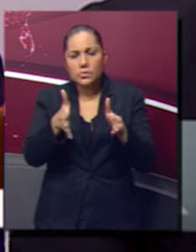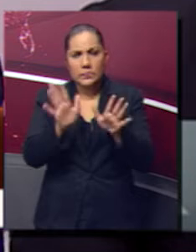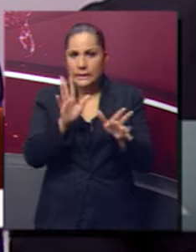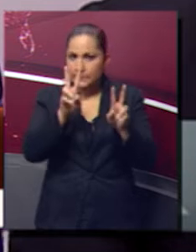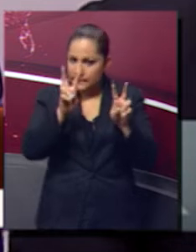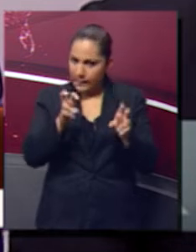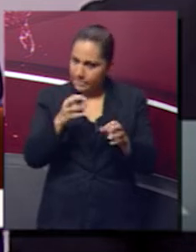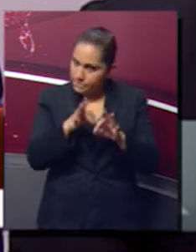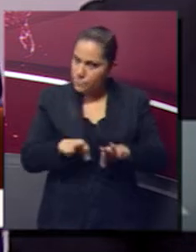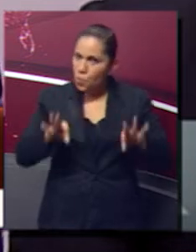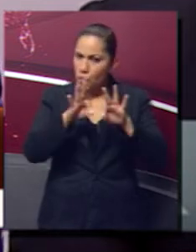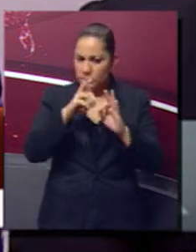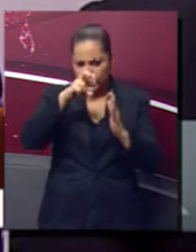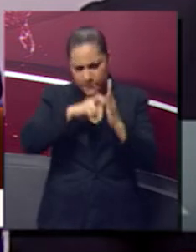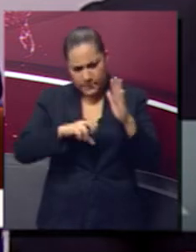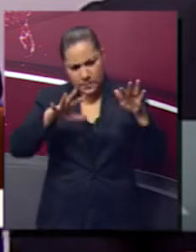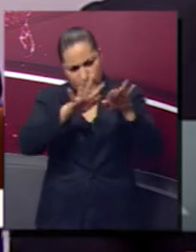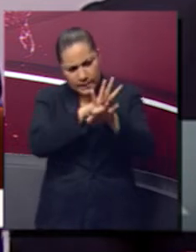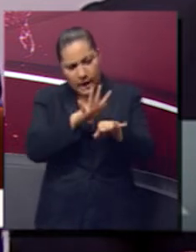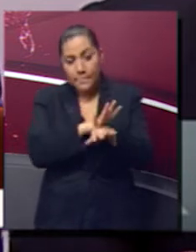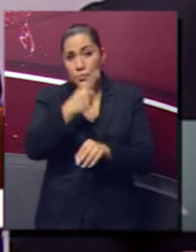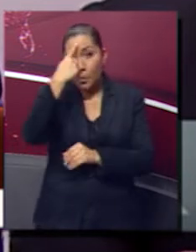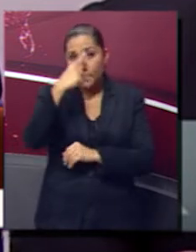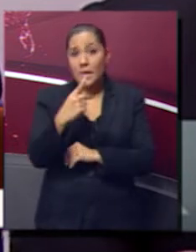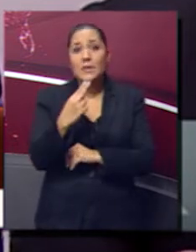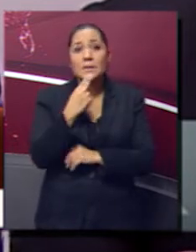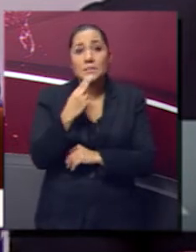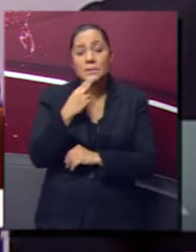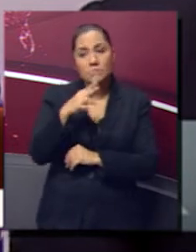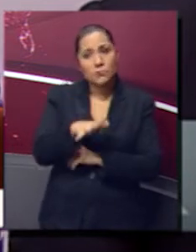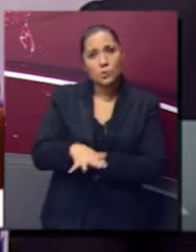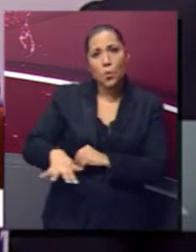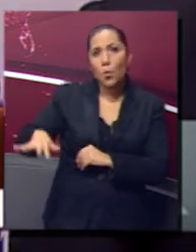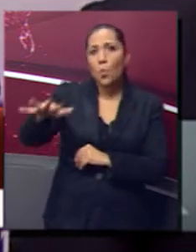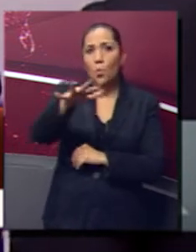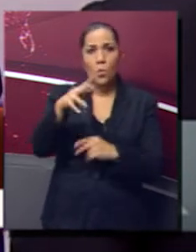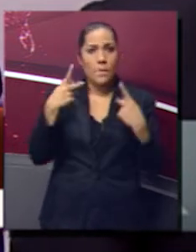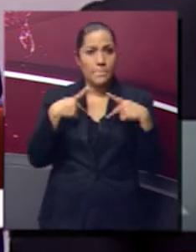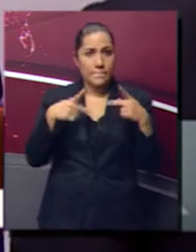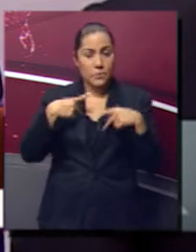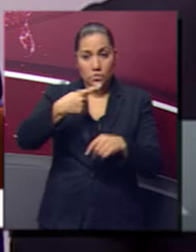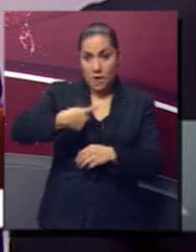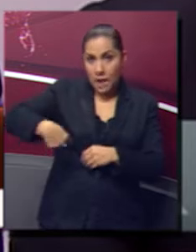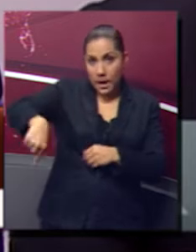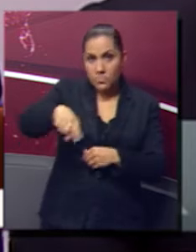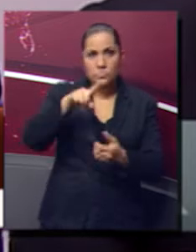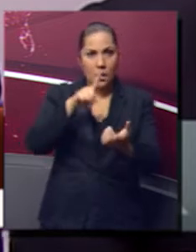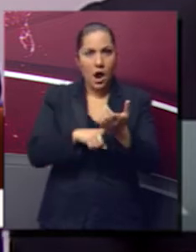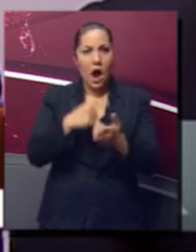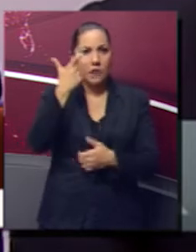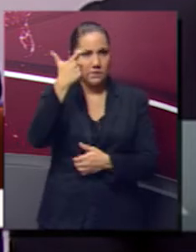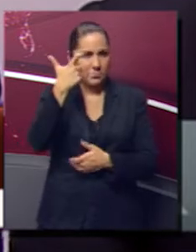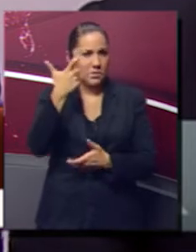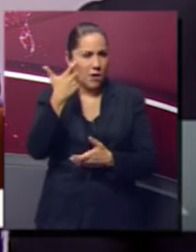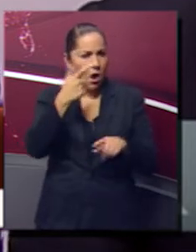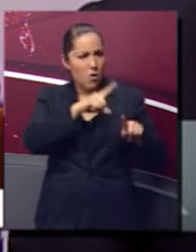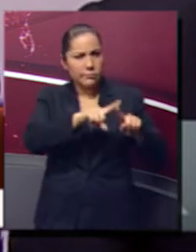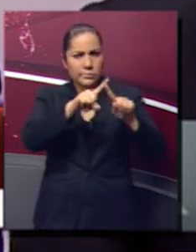social que garantice que la redistribución de esa mayor riqueza tenga nuevos